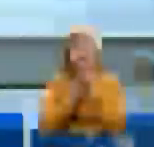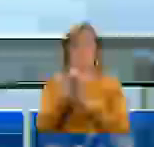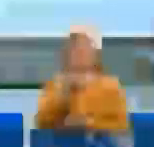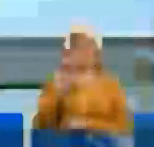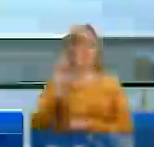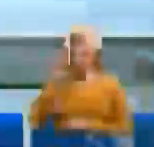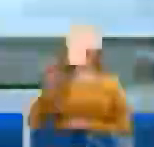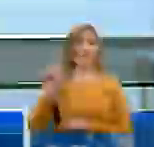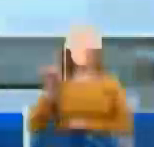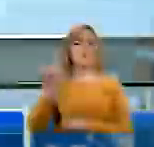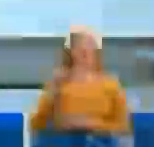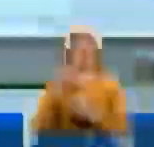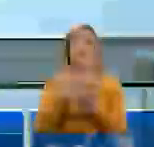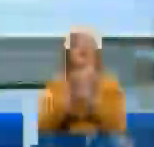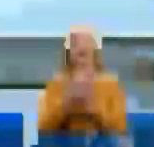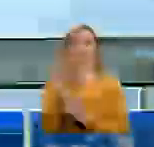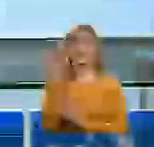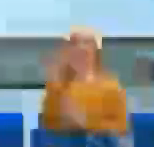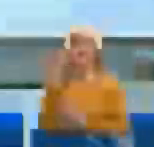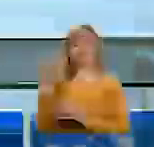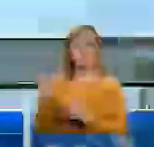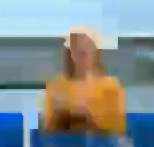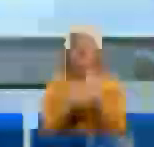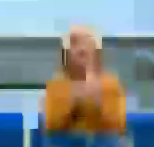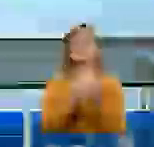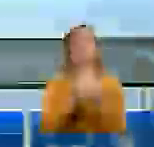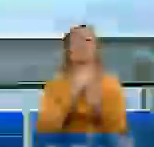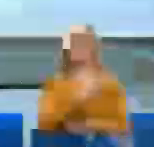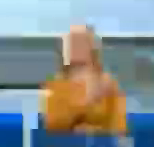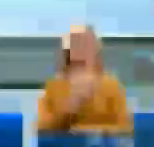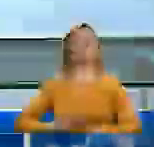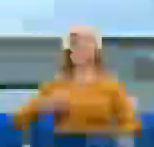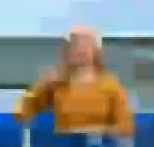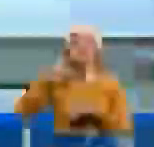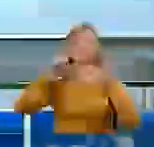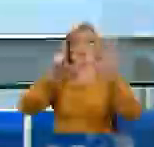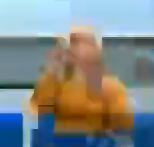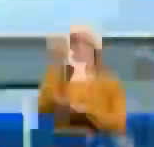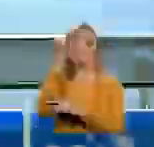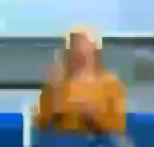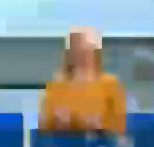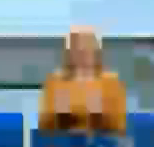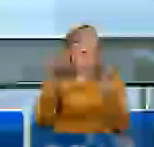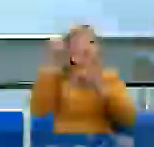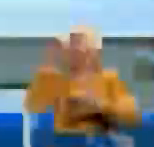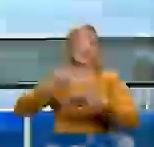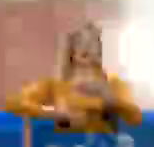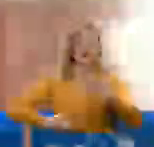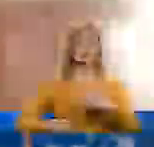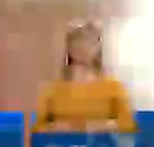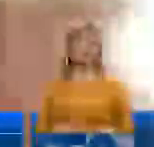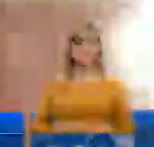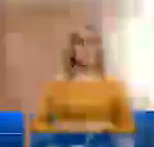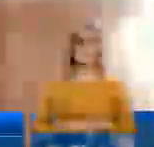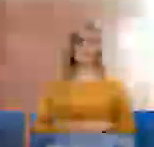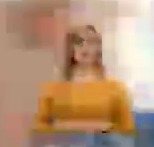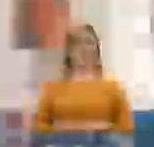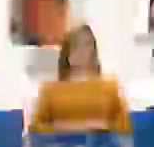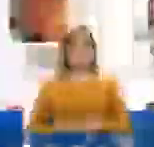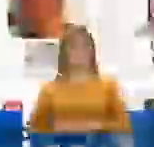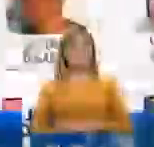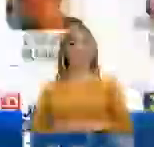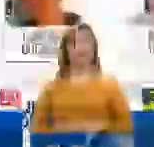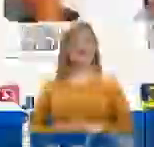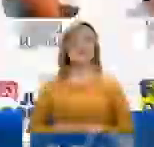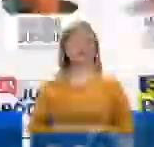se han presentado 15 binomios a la presidencia. El próximo 7 de octubre se conocerá el número definitivo. Sin